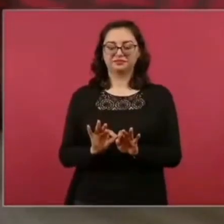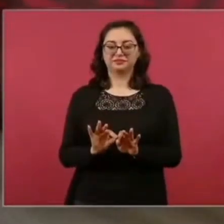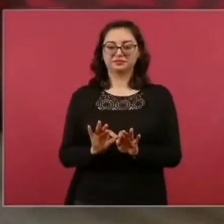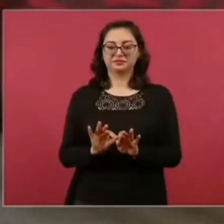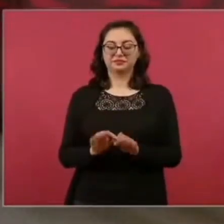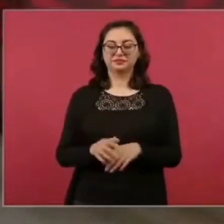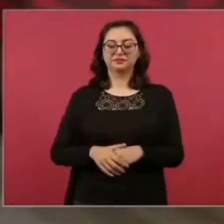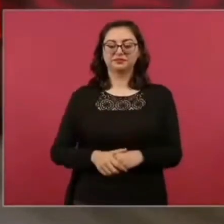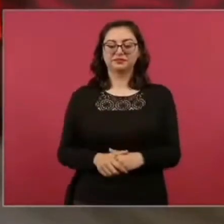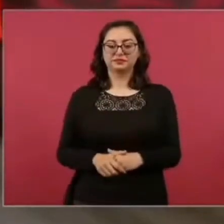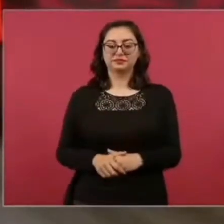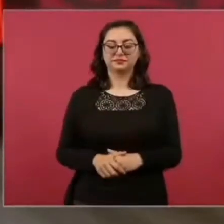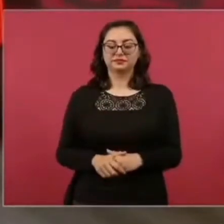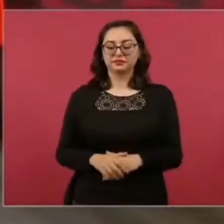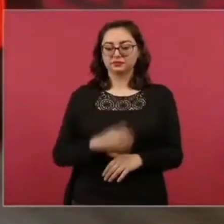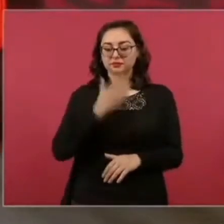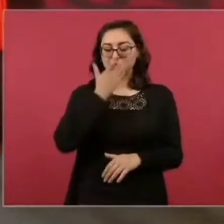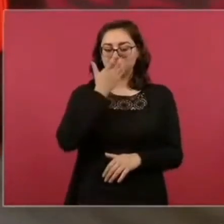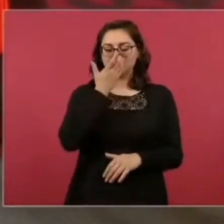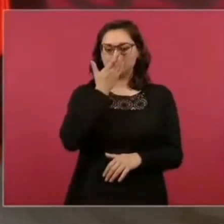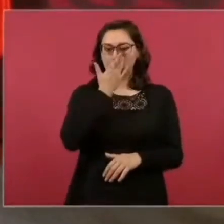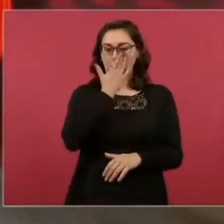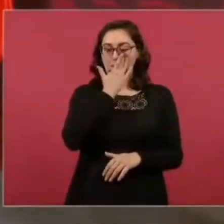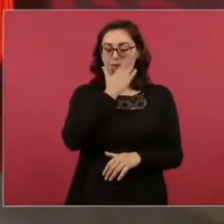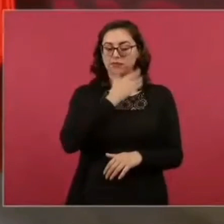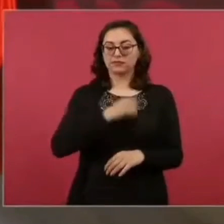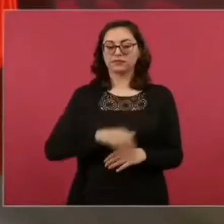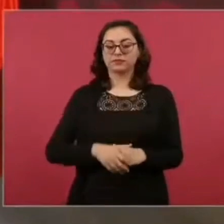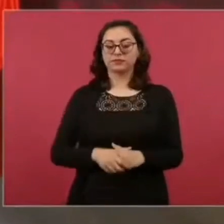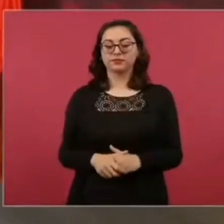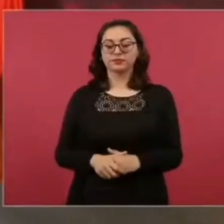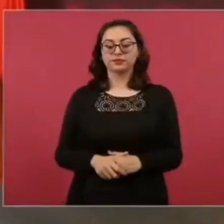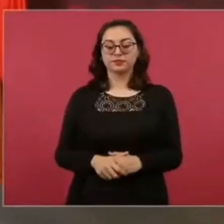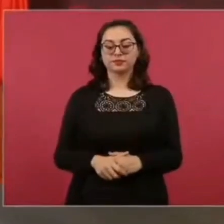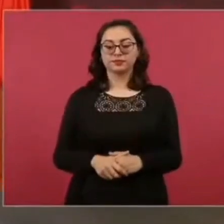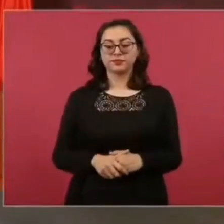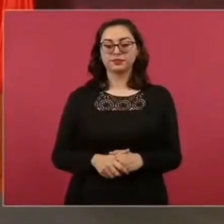no solo es decir va arriba